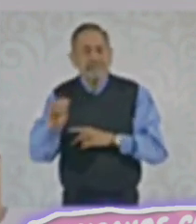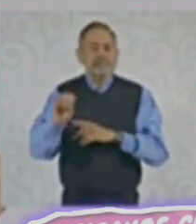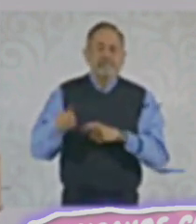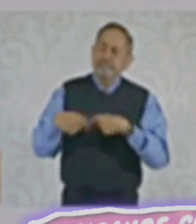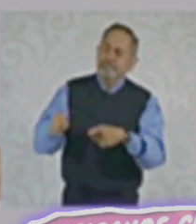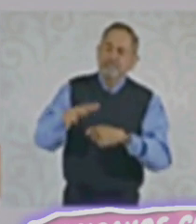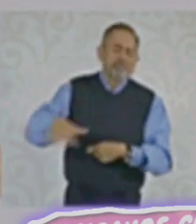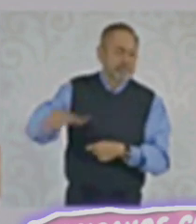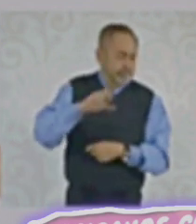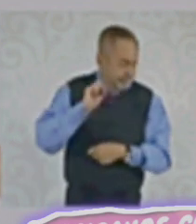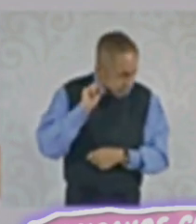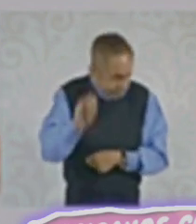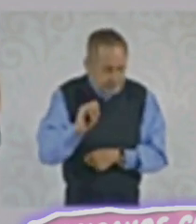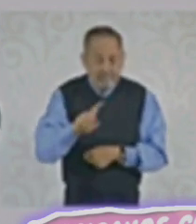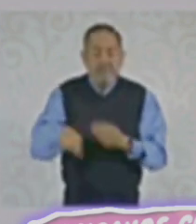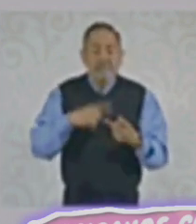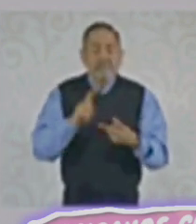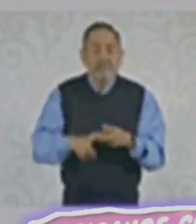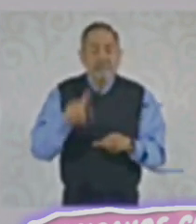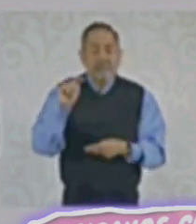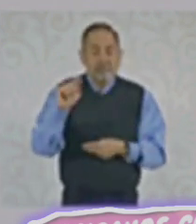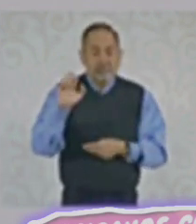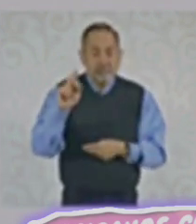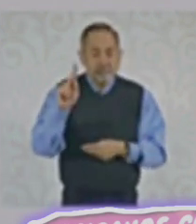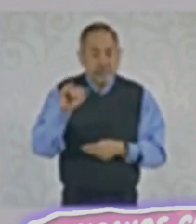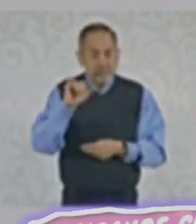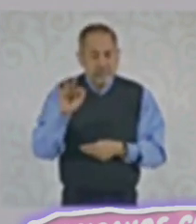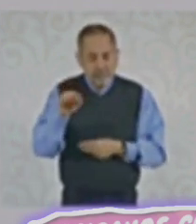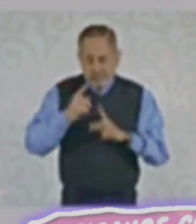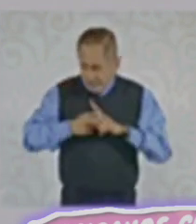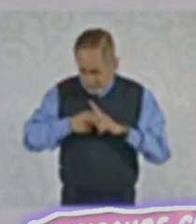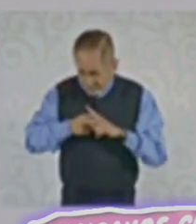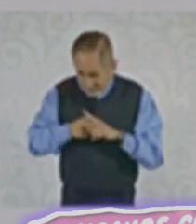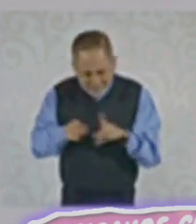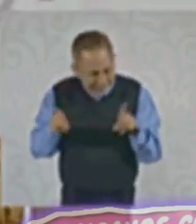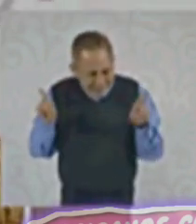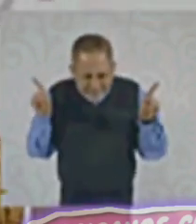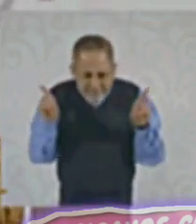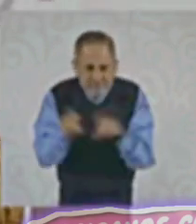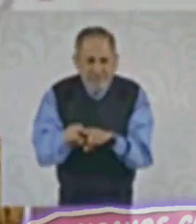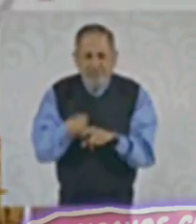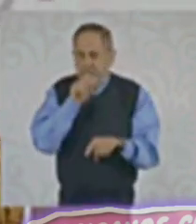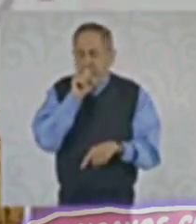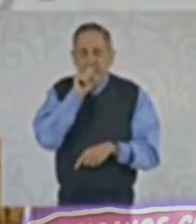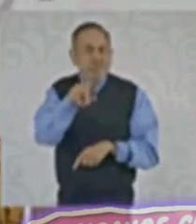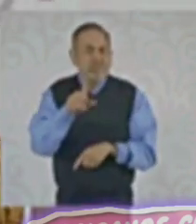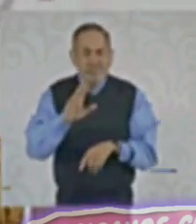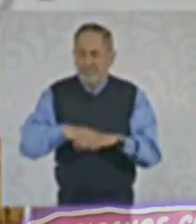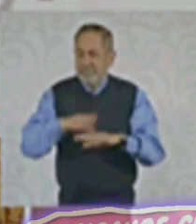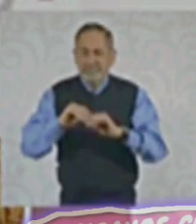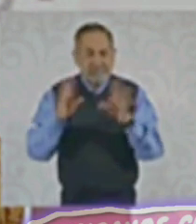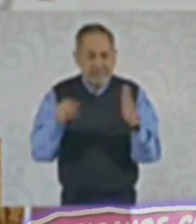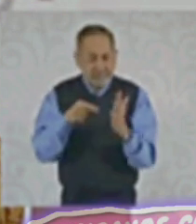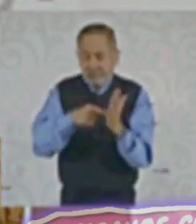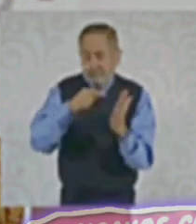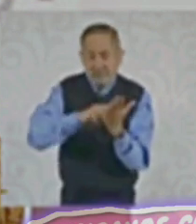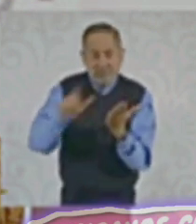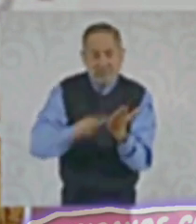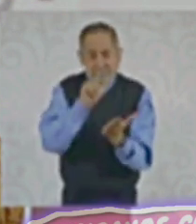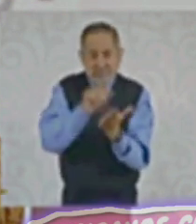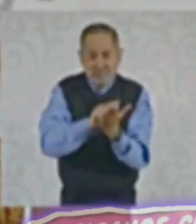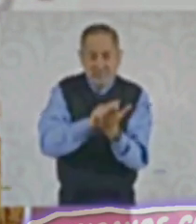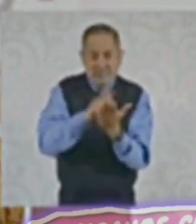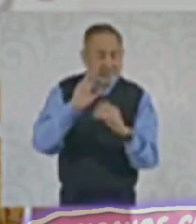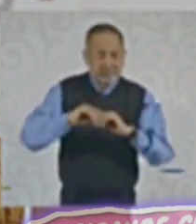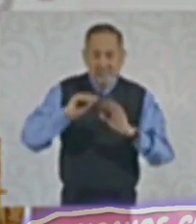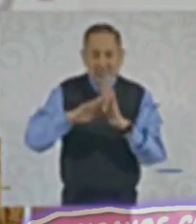Electoral hace exactamente la división de acuerdo a lo que dice la Ley General de